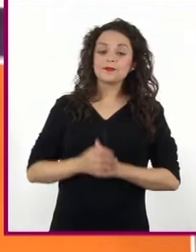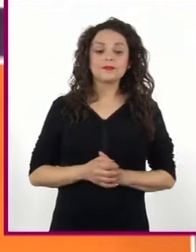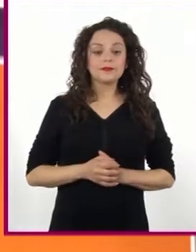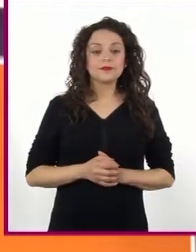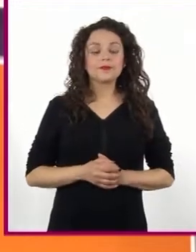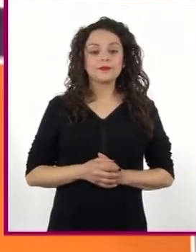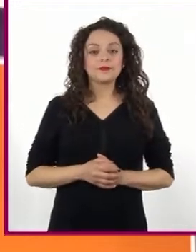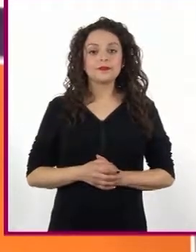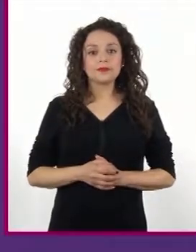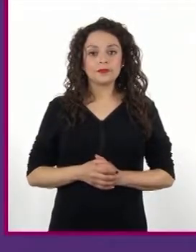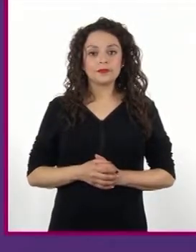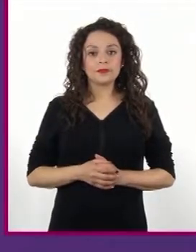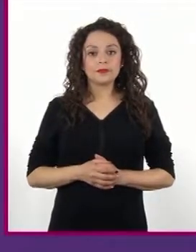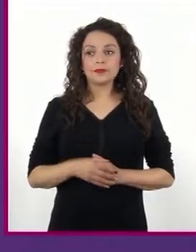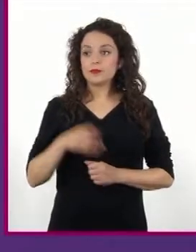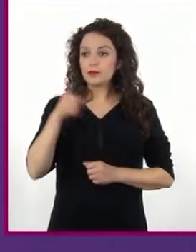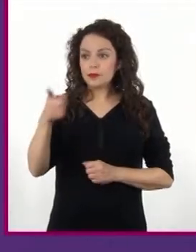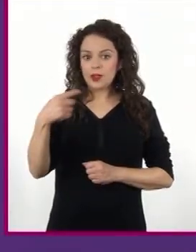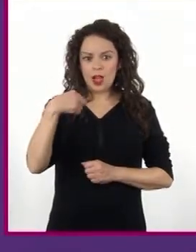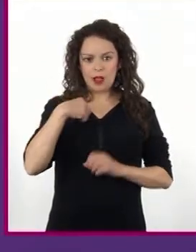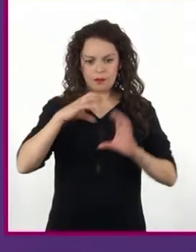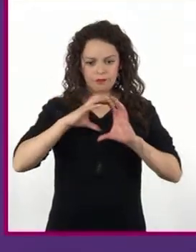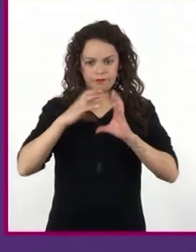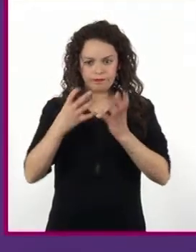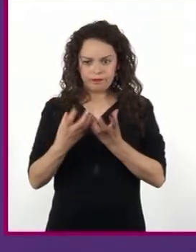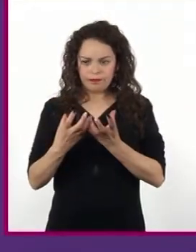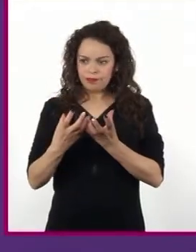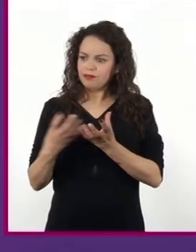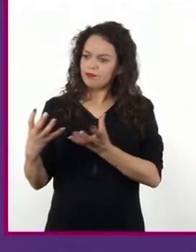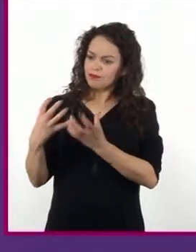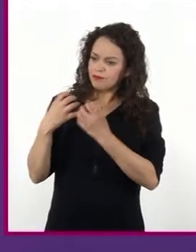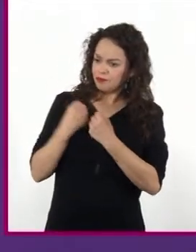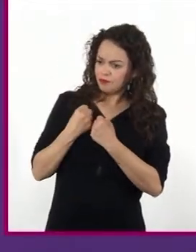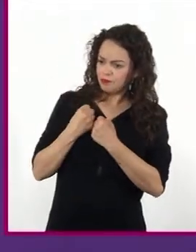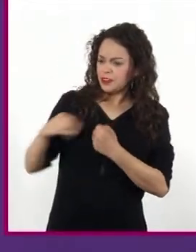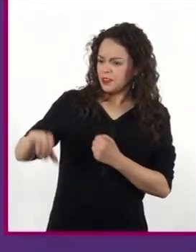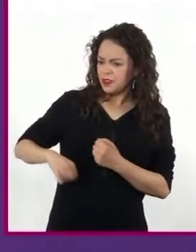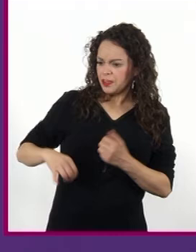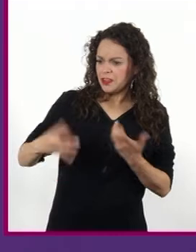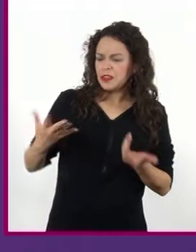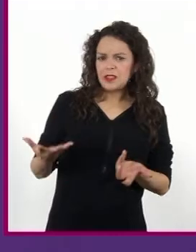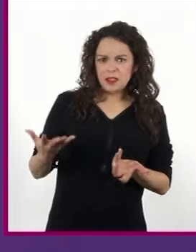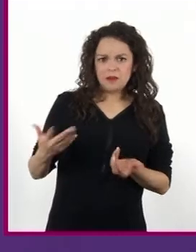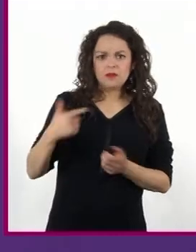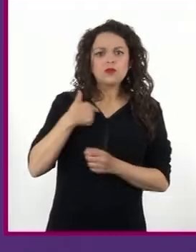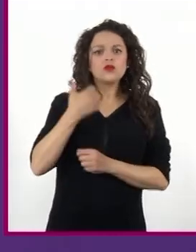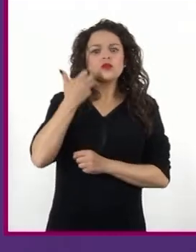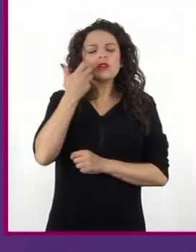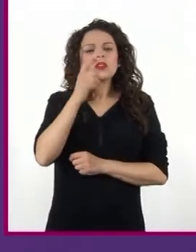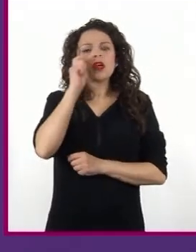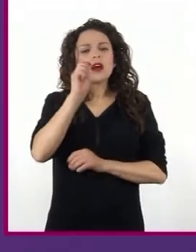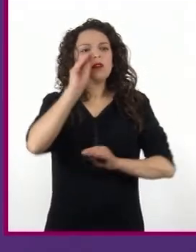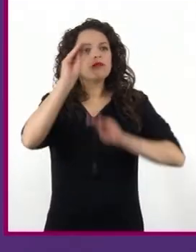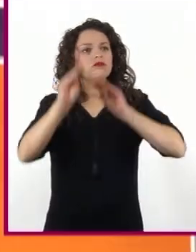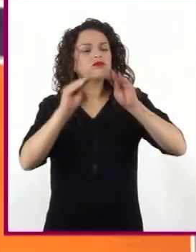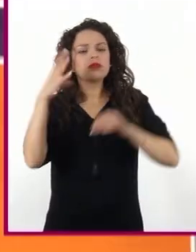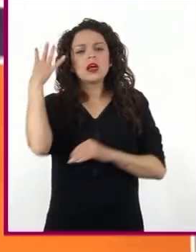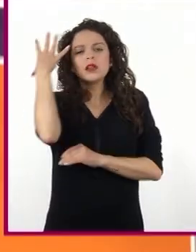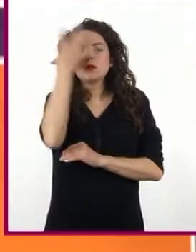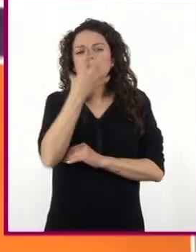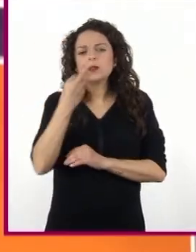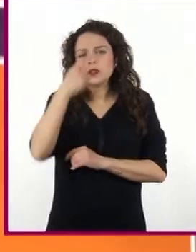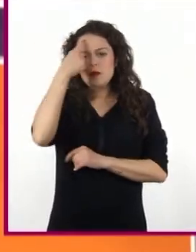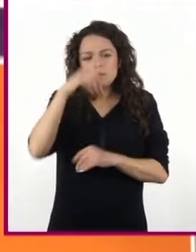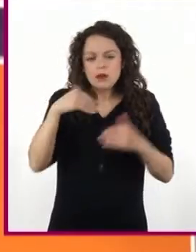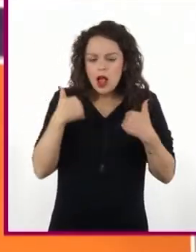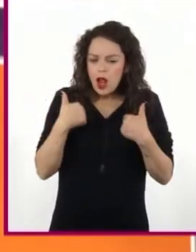En perseguirme, mundo, ¿qué interesas? ¿En qué te ofendo? Cuando solo intento poner bellezas en mi entendimiento y